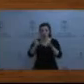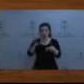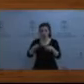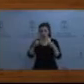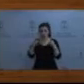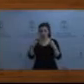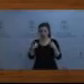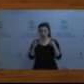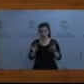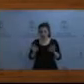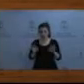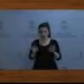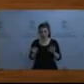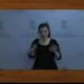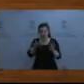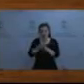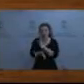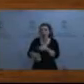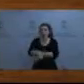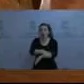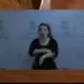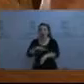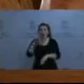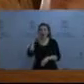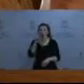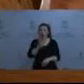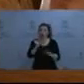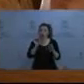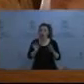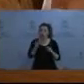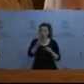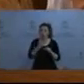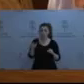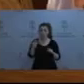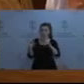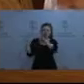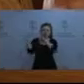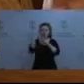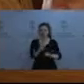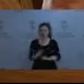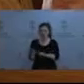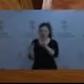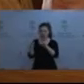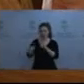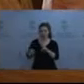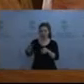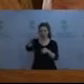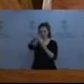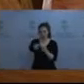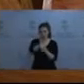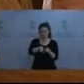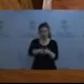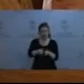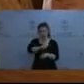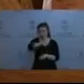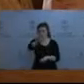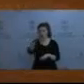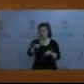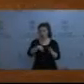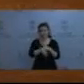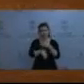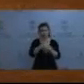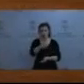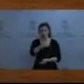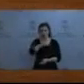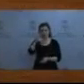fue la posición que el Gobierno de Mariano Rajoy defendió en la Unión Europea y se introdujo, al igual que otra, la tramitación